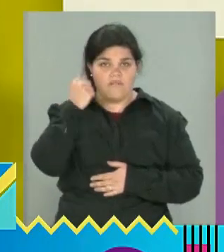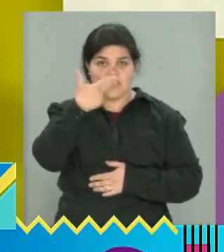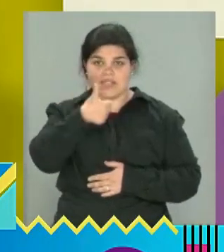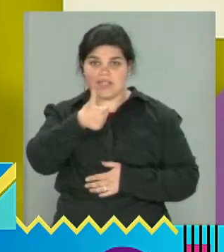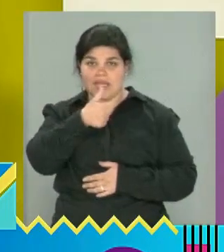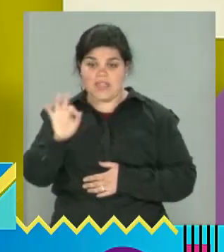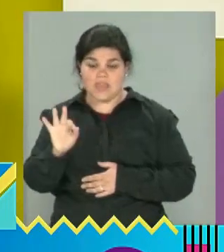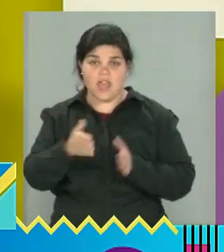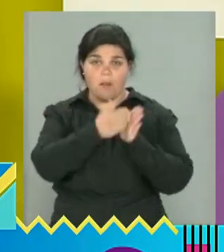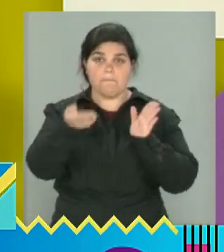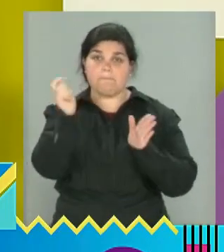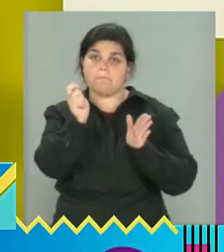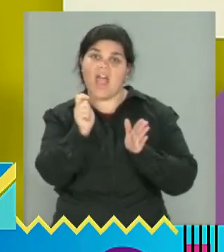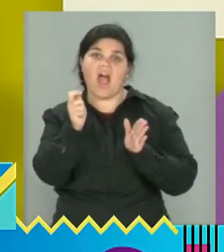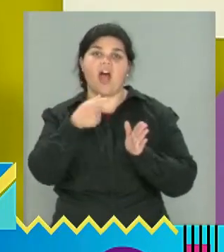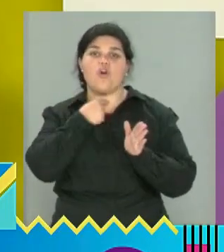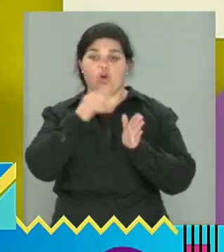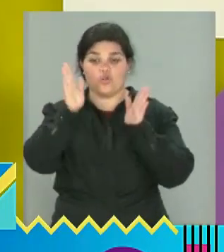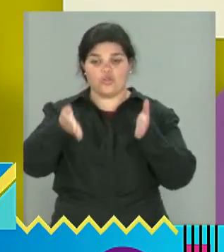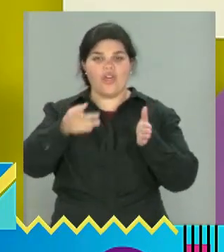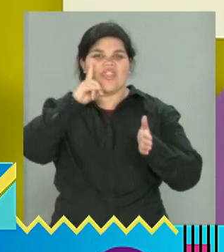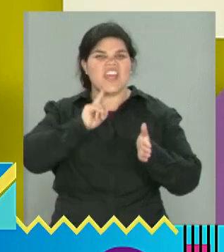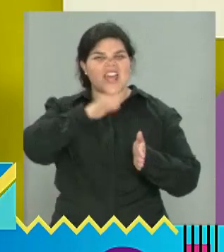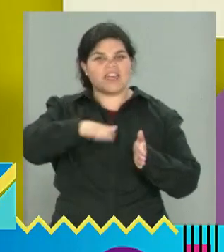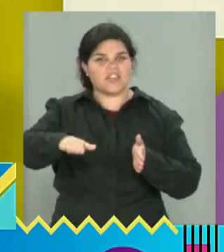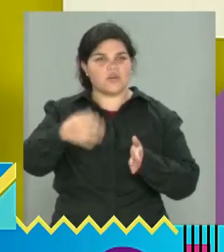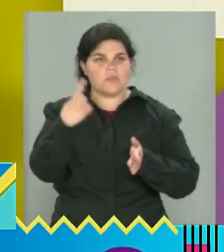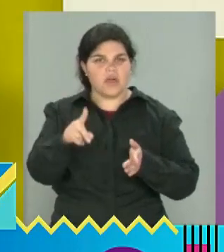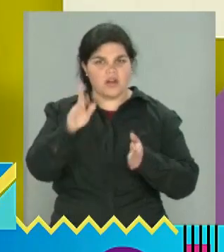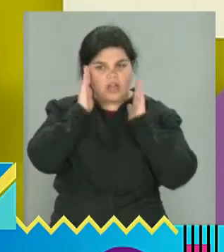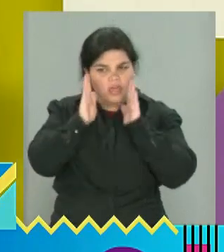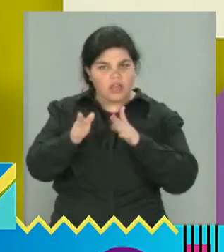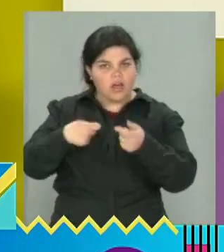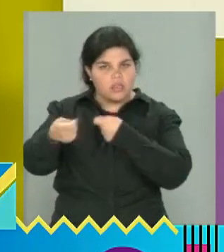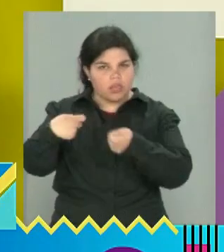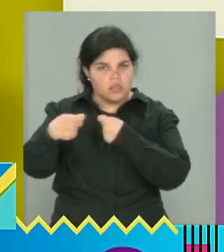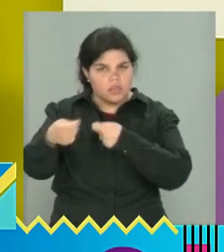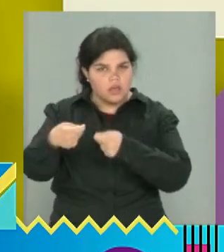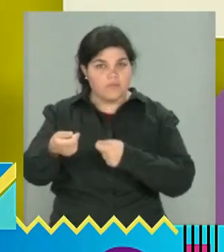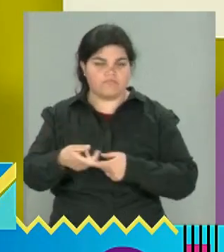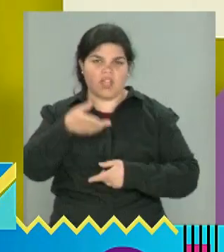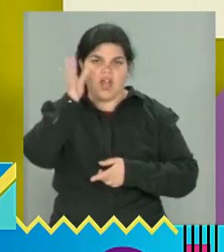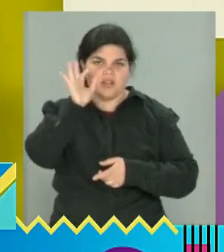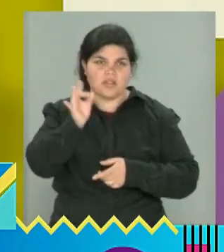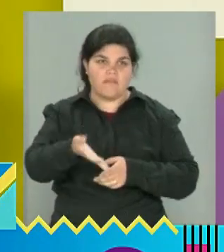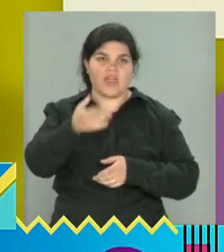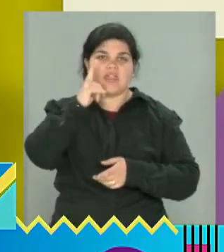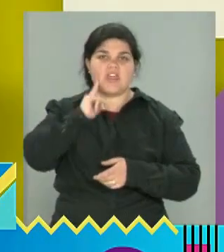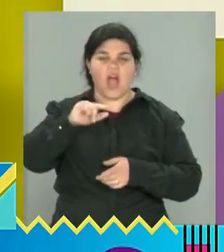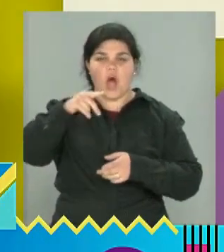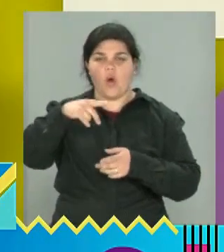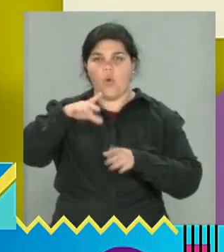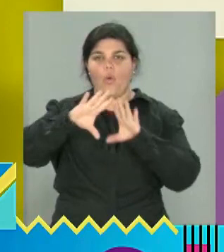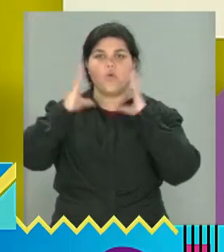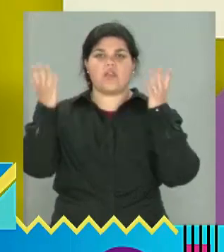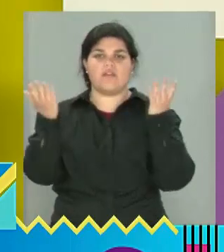agosto se eligió para festejar el Día del Niño, pero con un aspecto bastante comercial, porque si uno se pone a revisar el Día Universal del Niño, es el